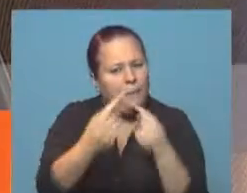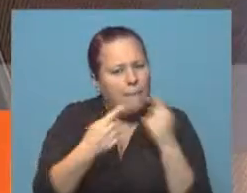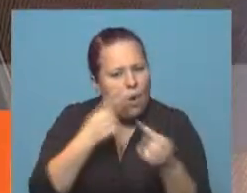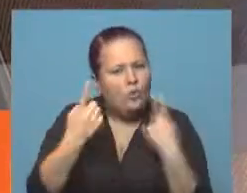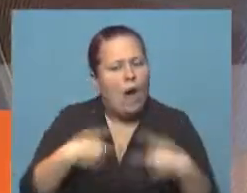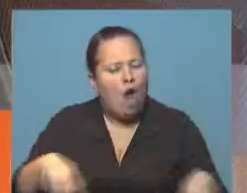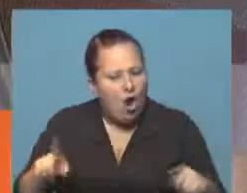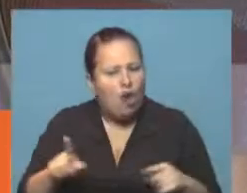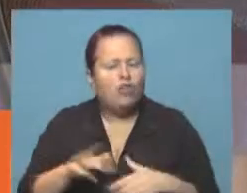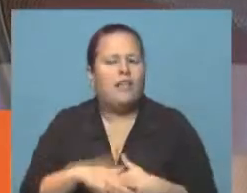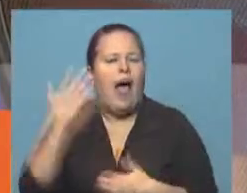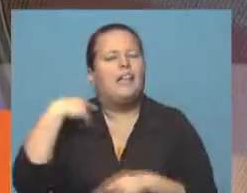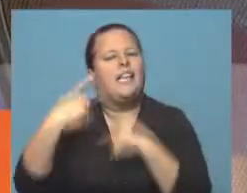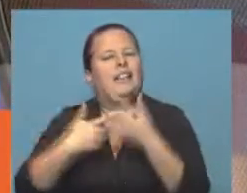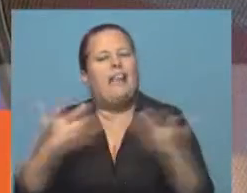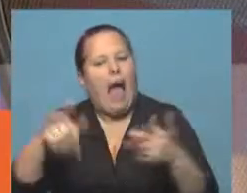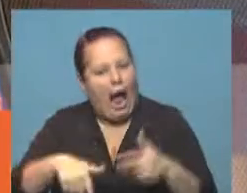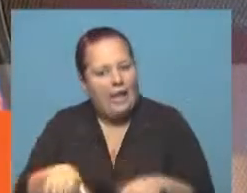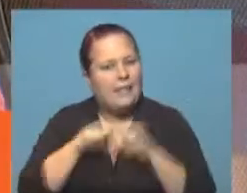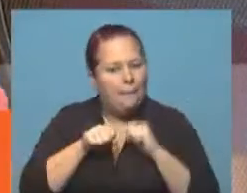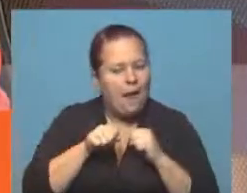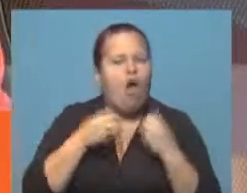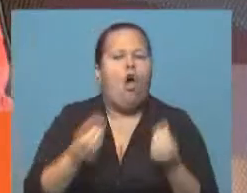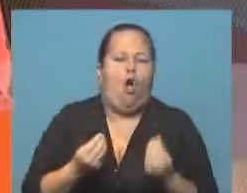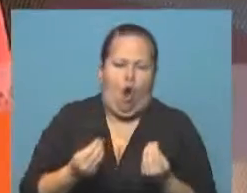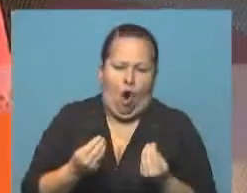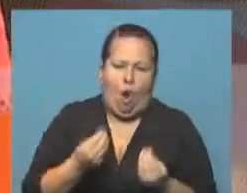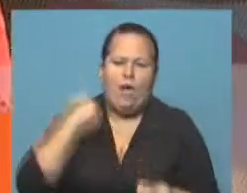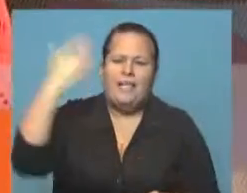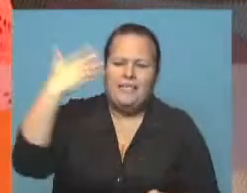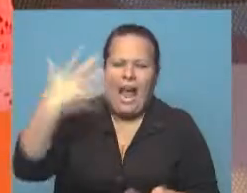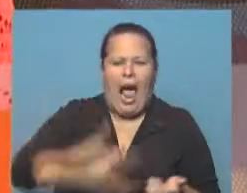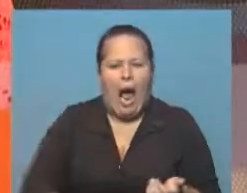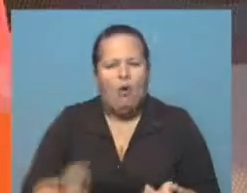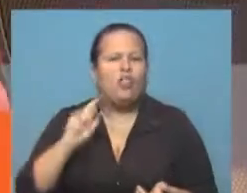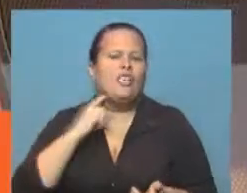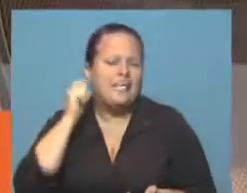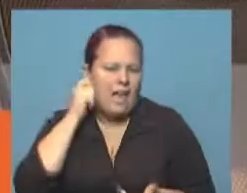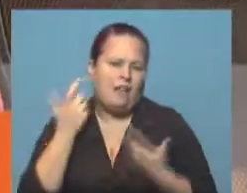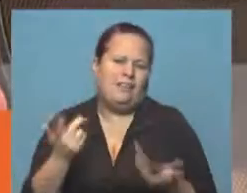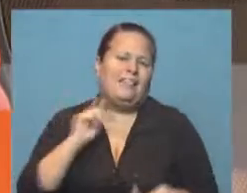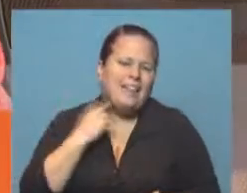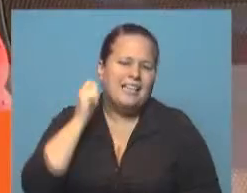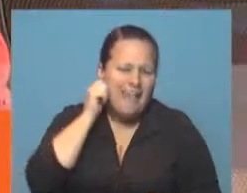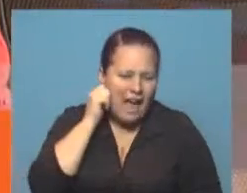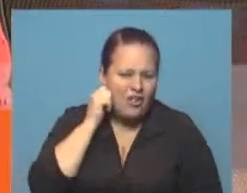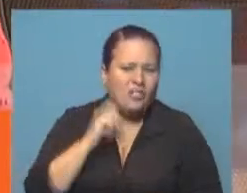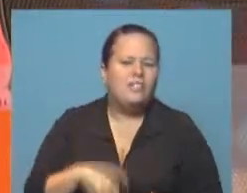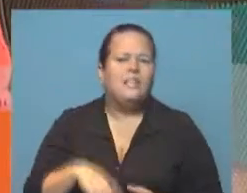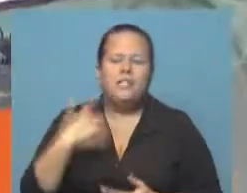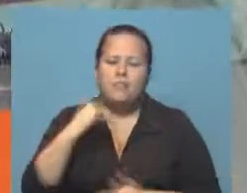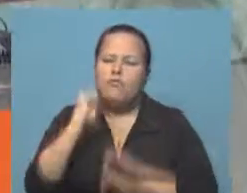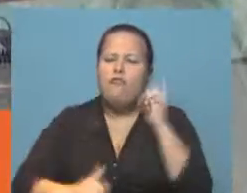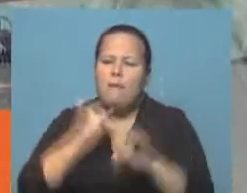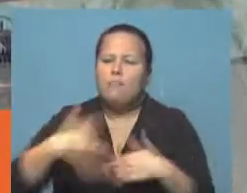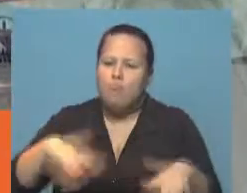ciertas situaciones que por ahí demoraban. Por eso uno dice, ¿cómo? Estas charlas de aborto a los 13 años, señores, 13 años, tienen un nivel de